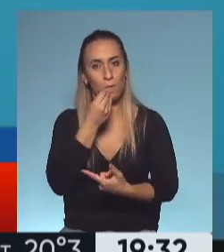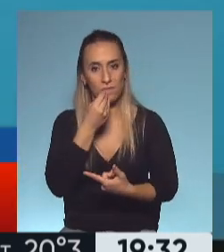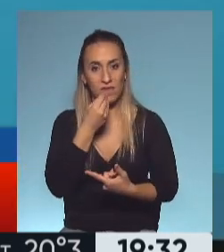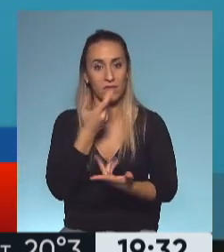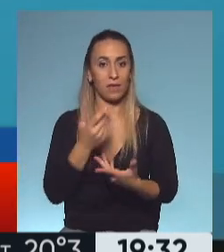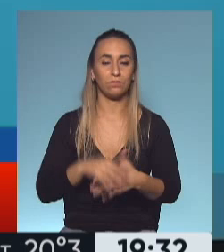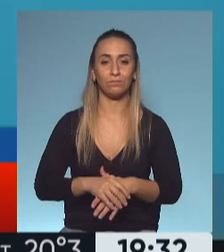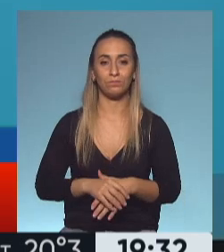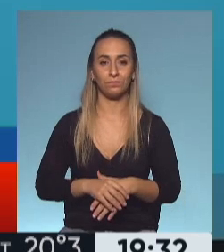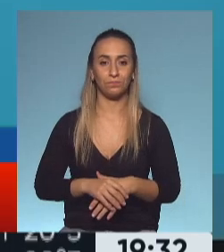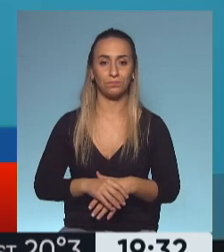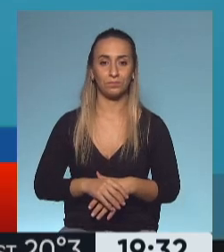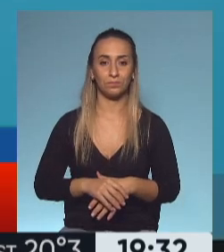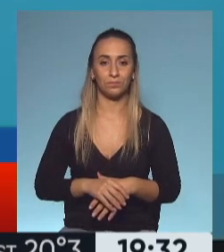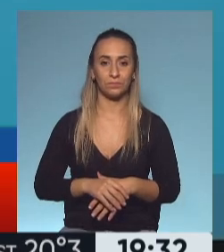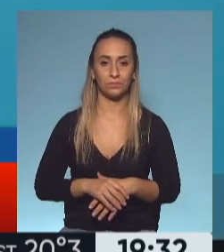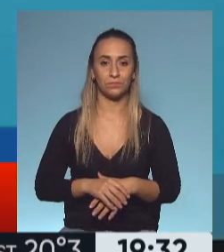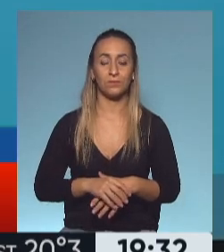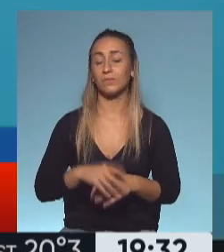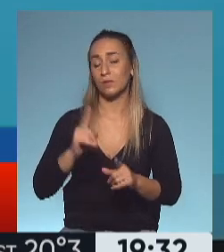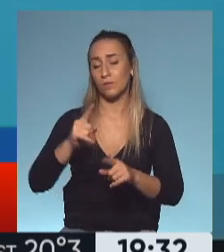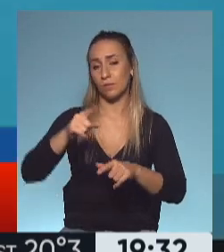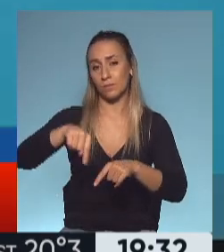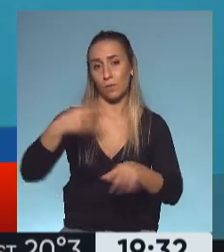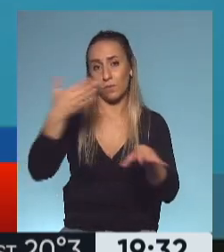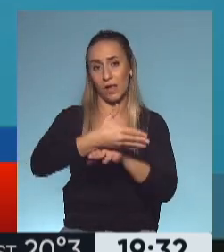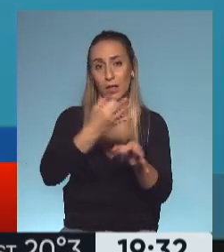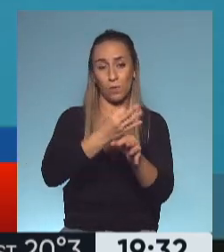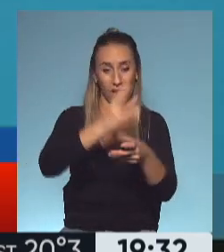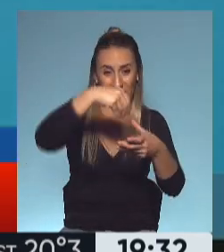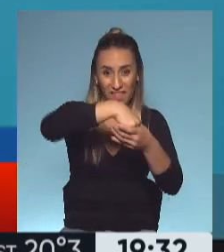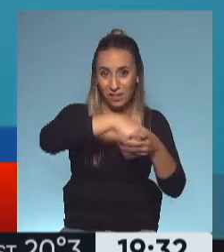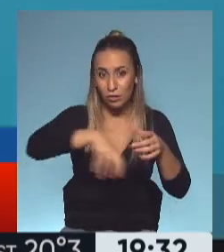con los comedores escolares.